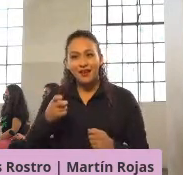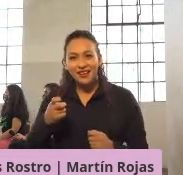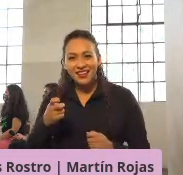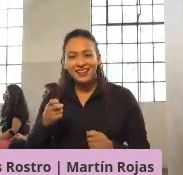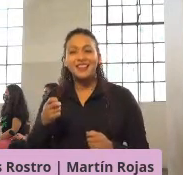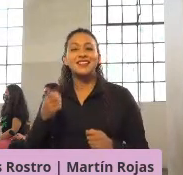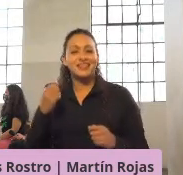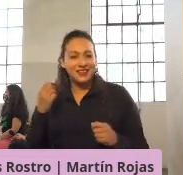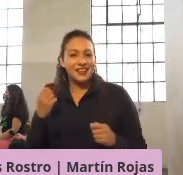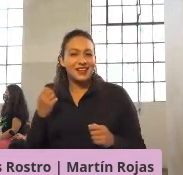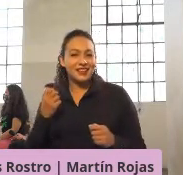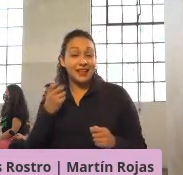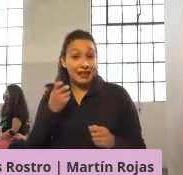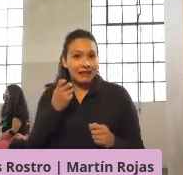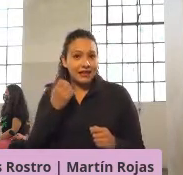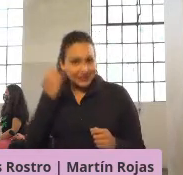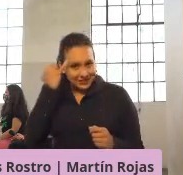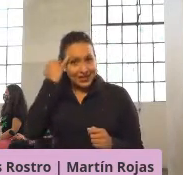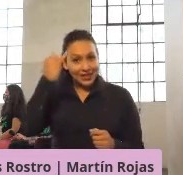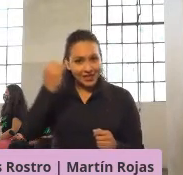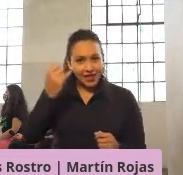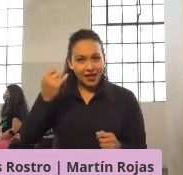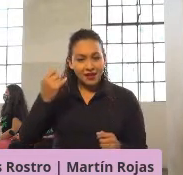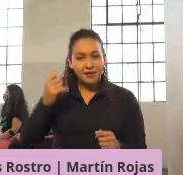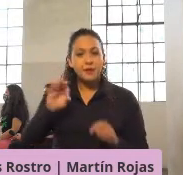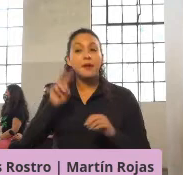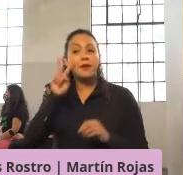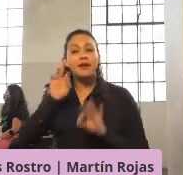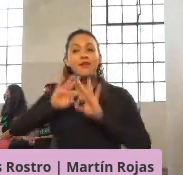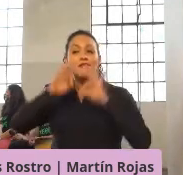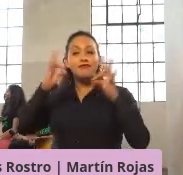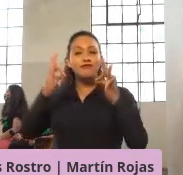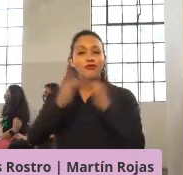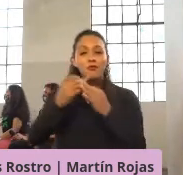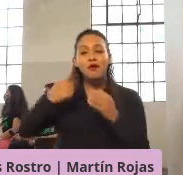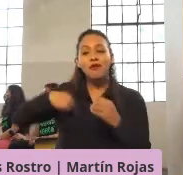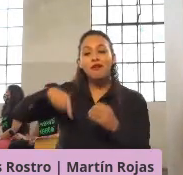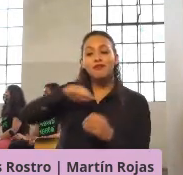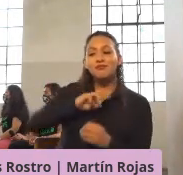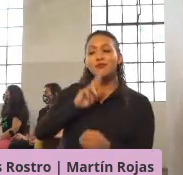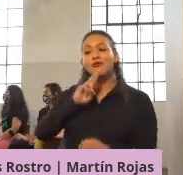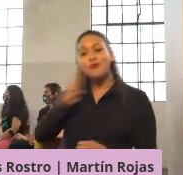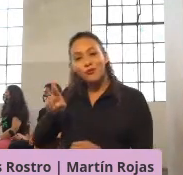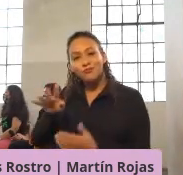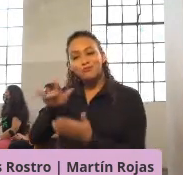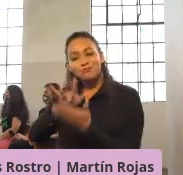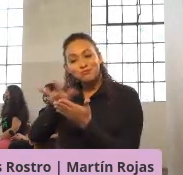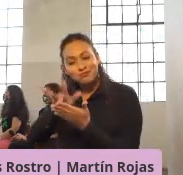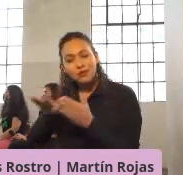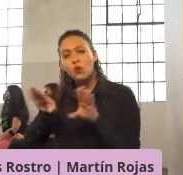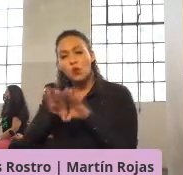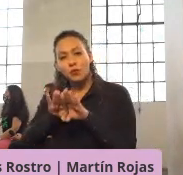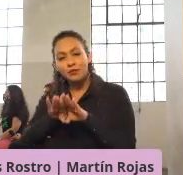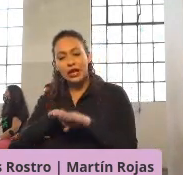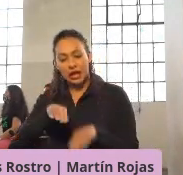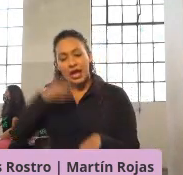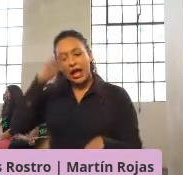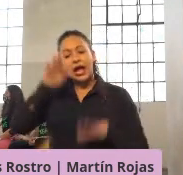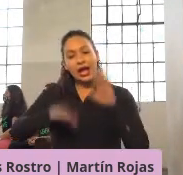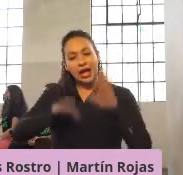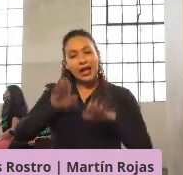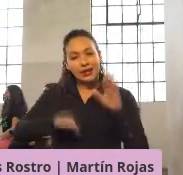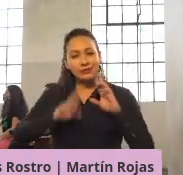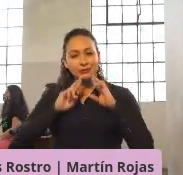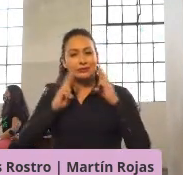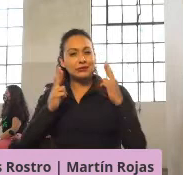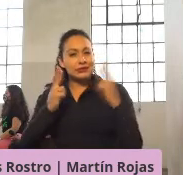y pensar nosotras como colectiva cómo respondemos, también es una cosa complicada. Hemos tenido de repente reuniones de, oigan, ¿cómo nos vamos a acercar a